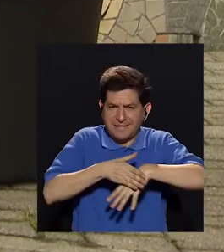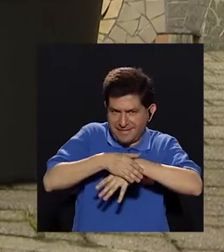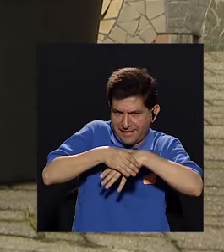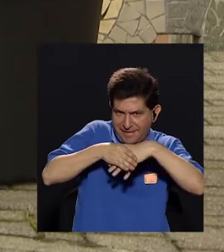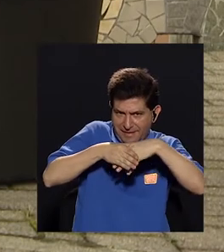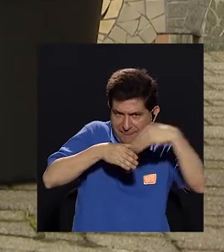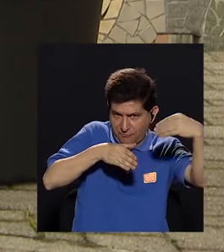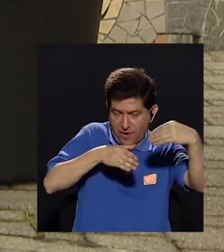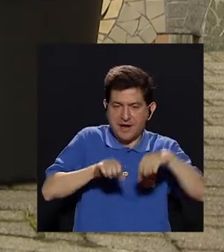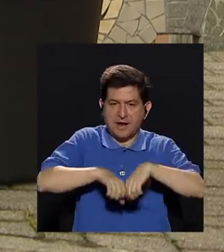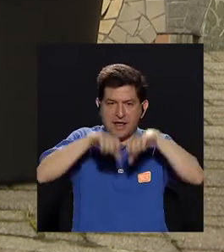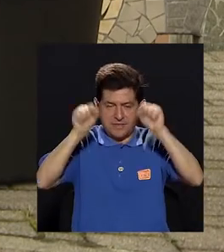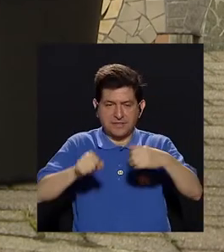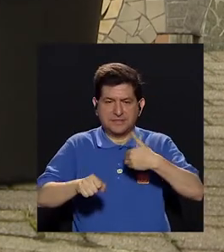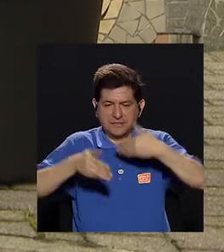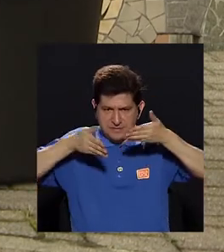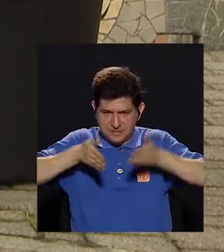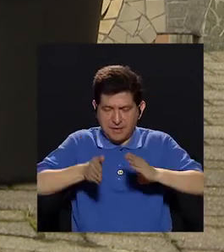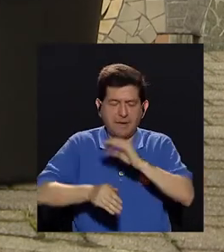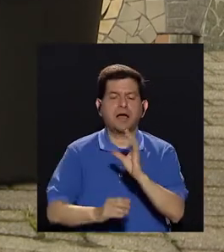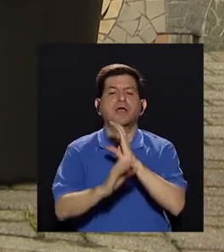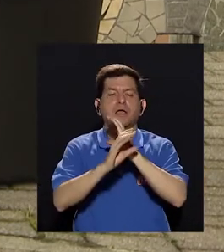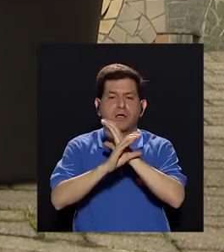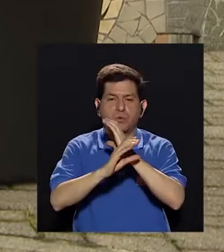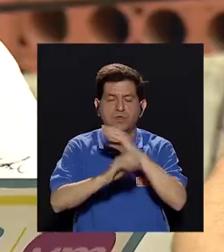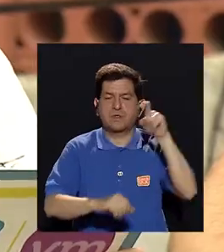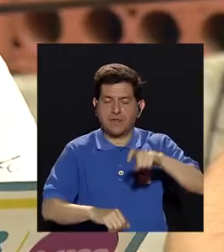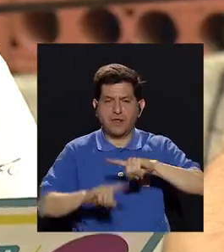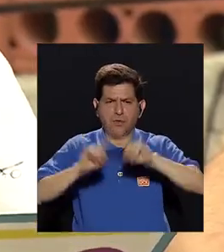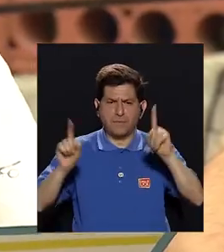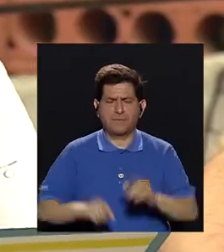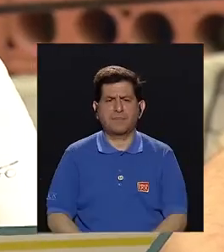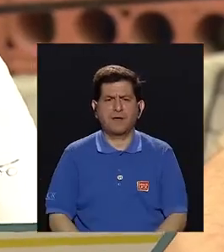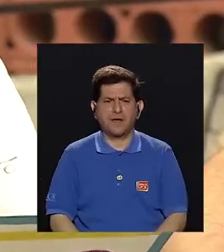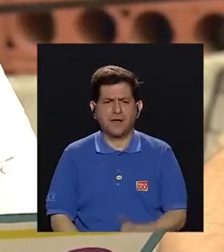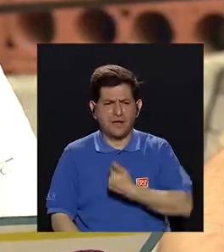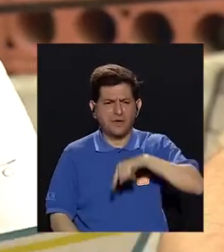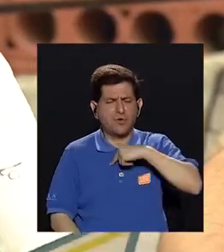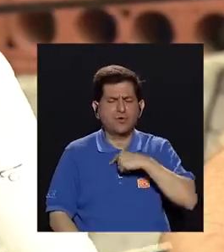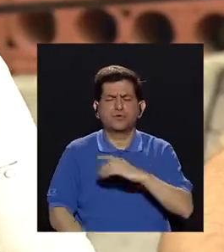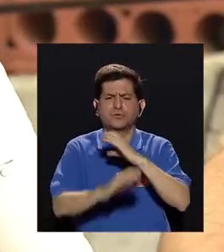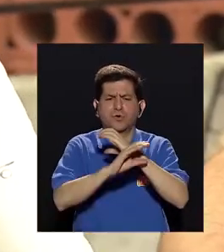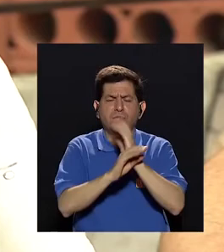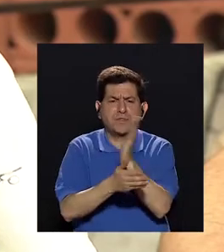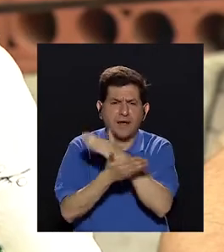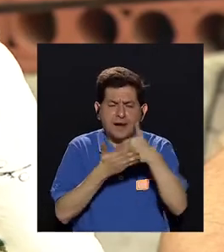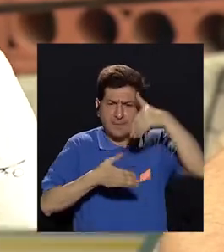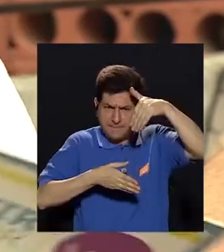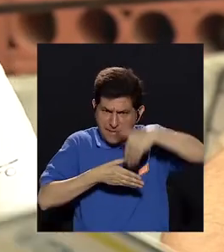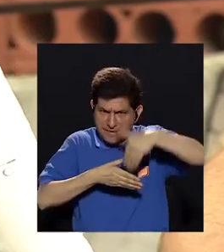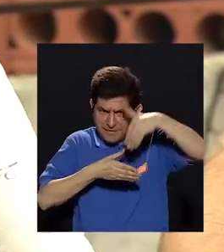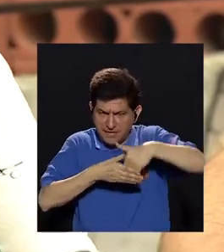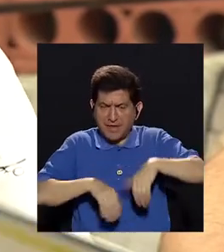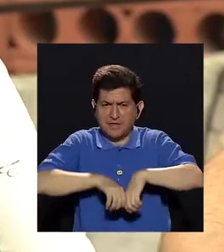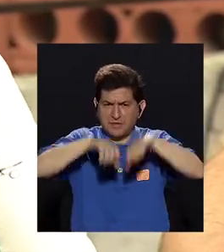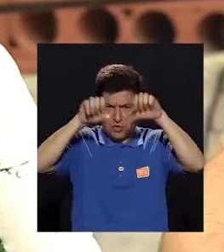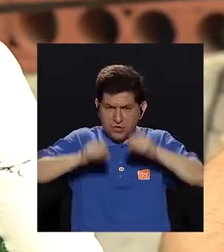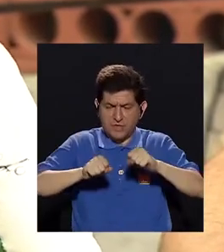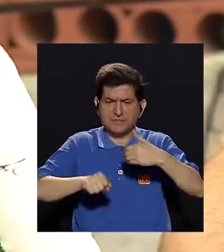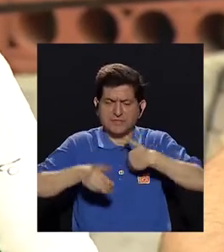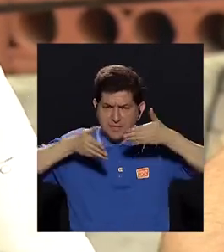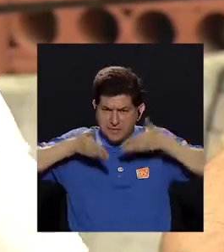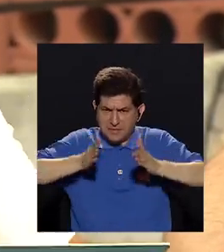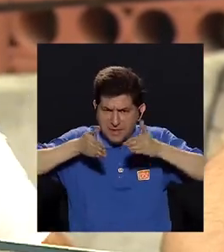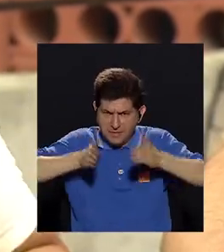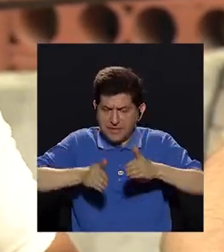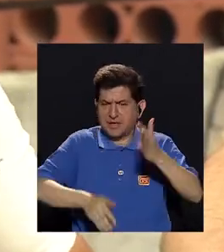parte externa, ¿verdad? Del sistema reproductor y de los cuidados. Pero, ¿qué tanto y cómo podemos cuidar las partes internas de nuestro